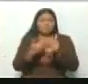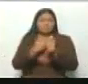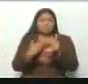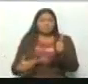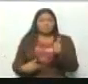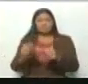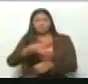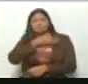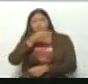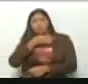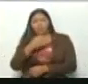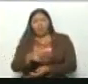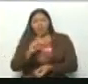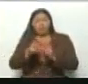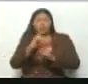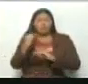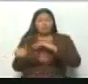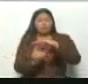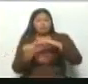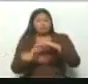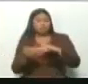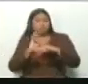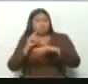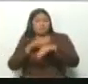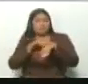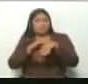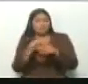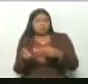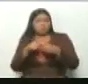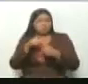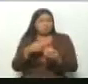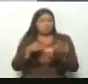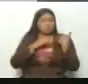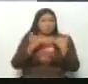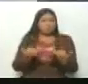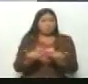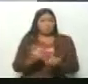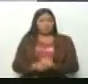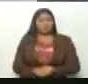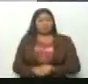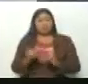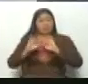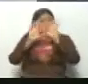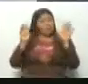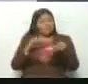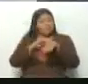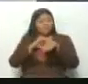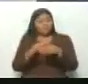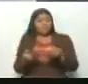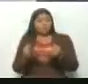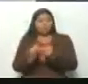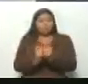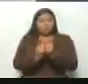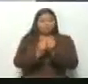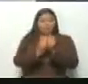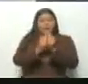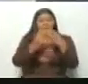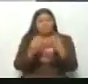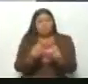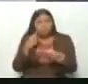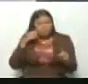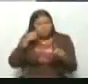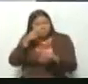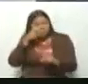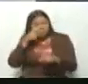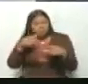toda la vicepresidencia de ciencia y tecnología. Pero es decir, ¿alguna institución, algún ministerio se va a responsabilizar? Sí, claro, vamos a estar ministerios, por supuesto, con padrinazgo, con acompañamiento al